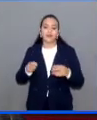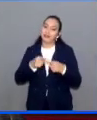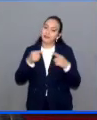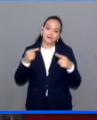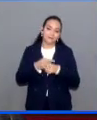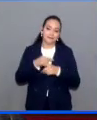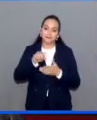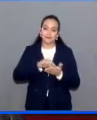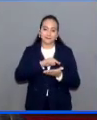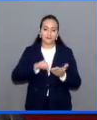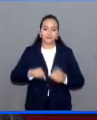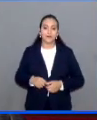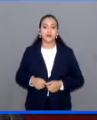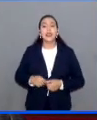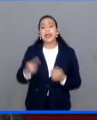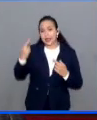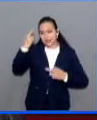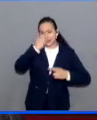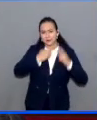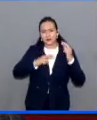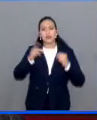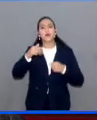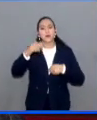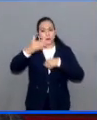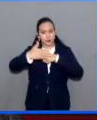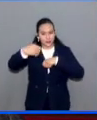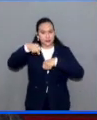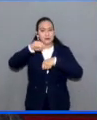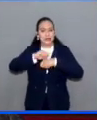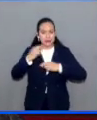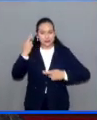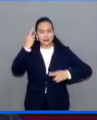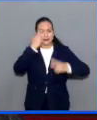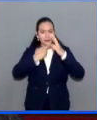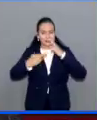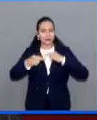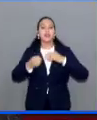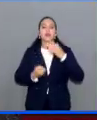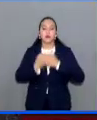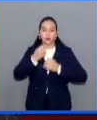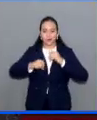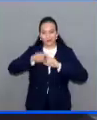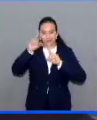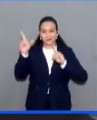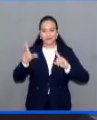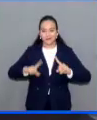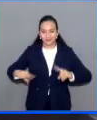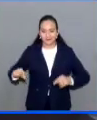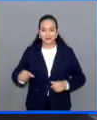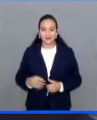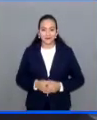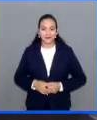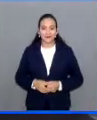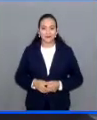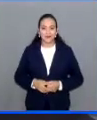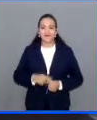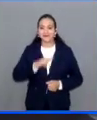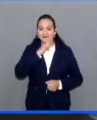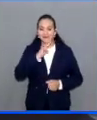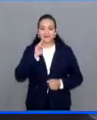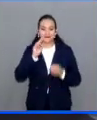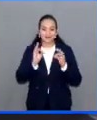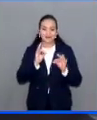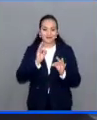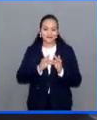de asuntos continuará en la próxima sesión pública de la nueva Suprema Corte de Justicia de la Nación. Para el canal del Poder Judicial de la